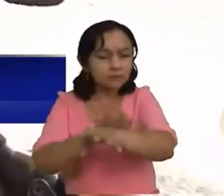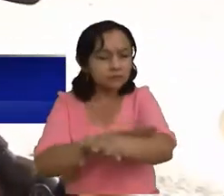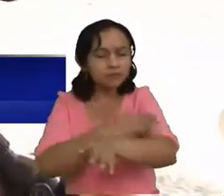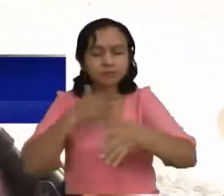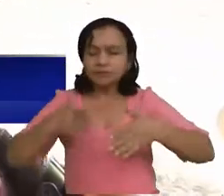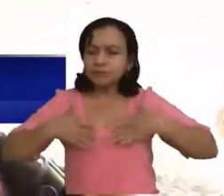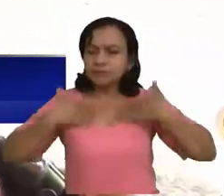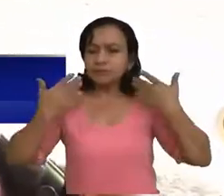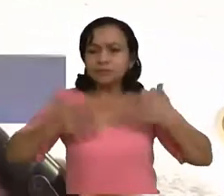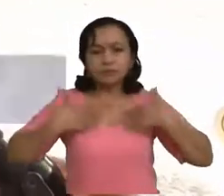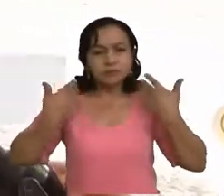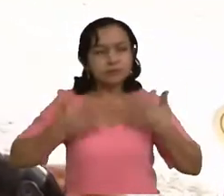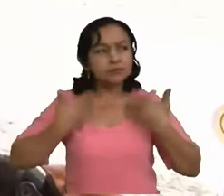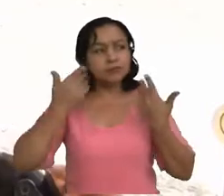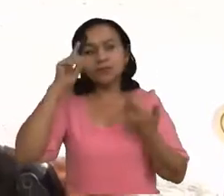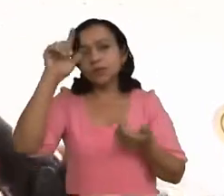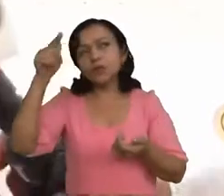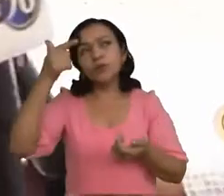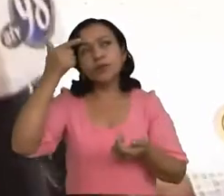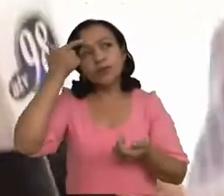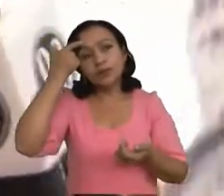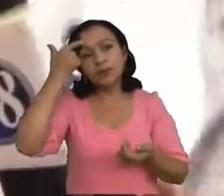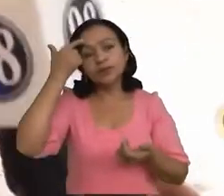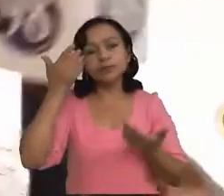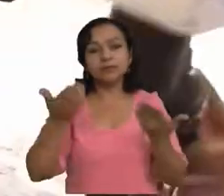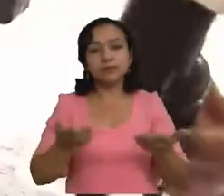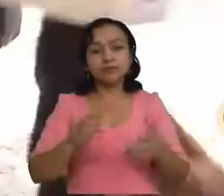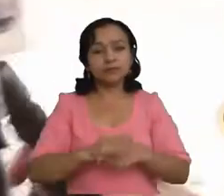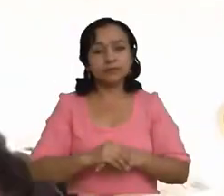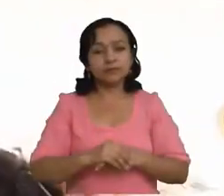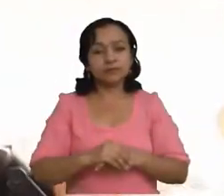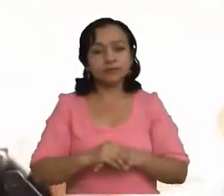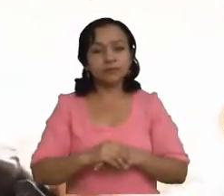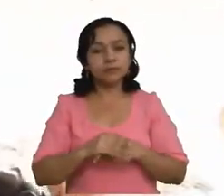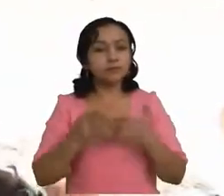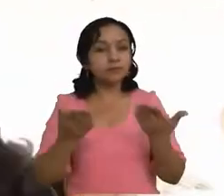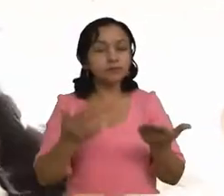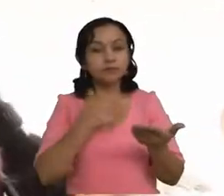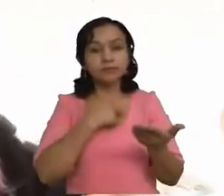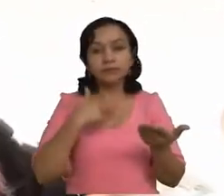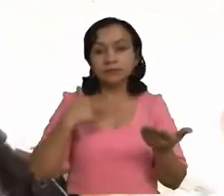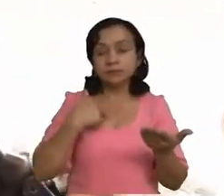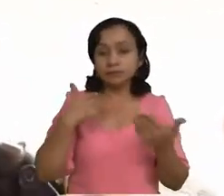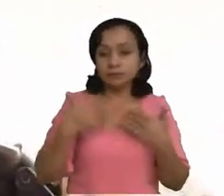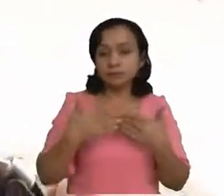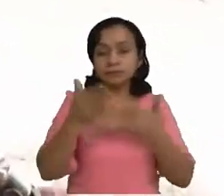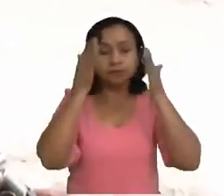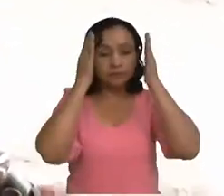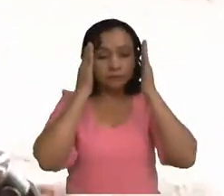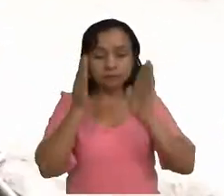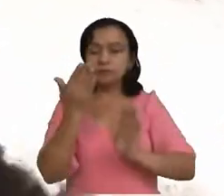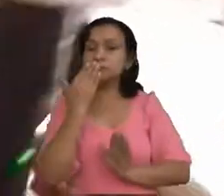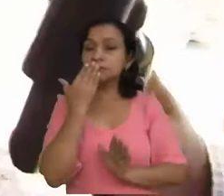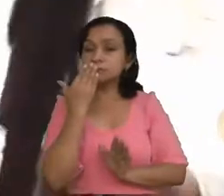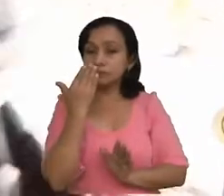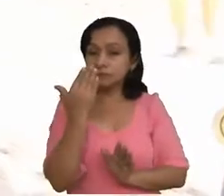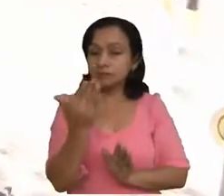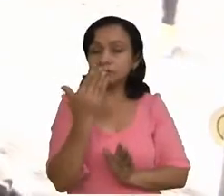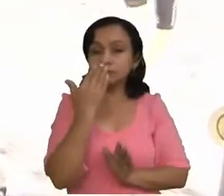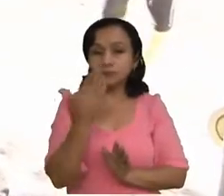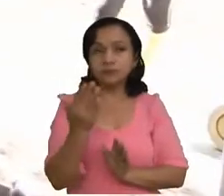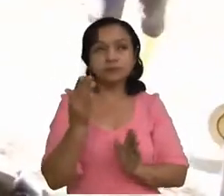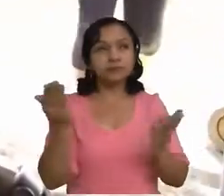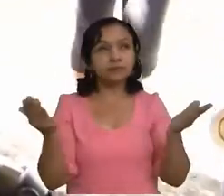feliz con este gobierno. Uh-huh. ¿Sí? ¿Ya no va a tener que ir a el centro de salud? No, claro, aquí la atención es muy buena. ¿A los niños sobre